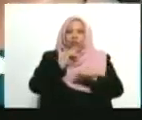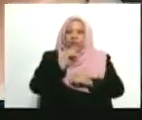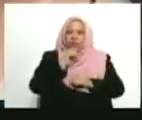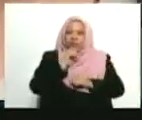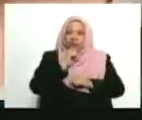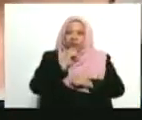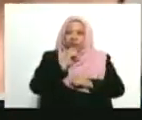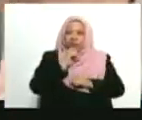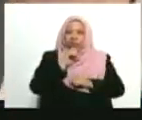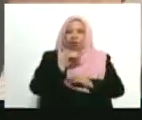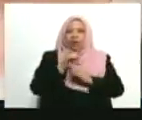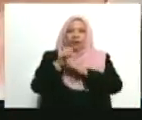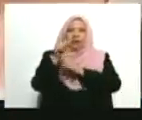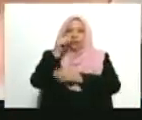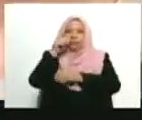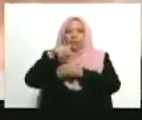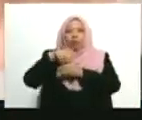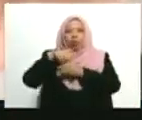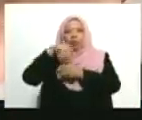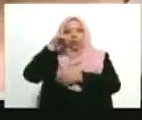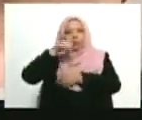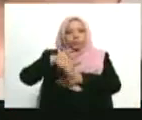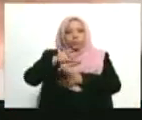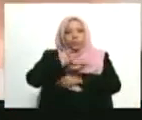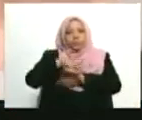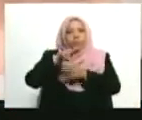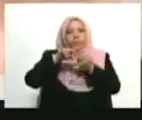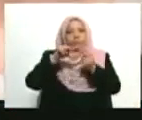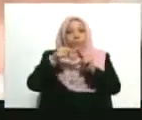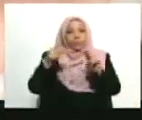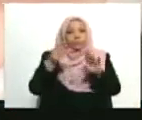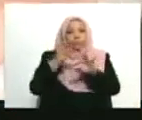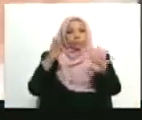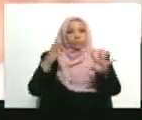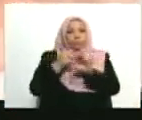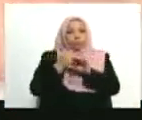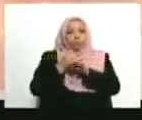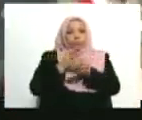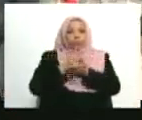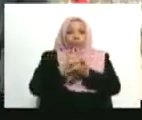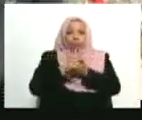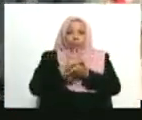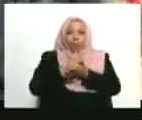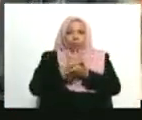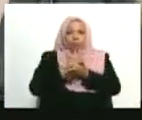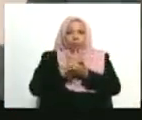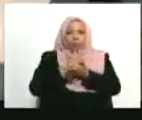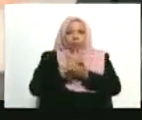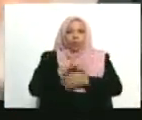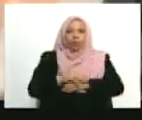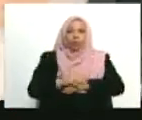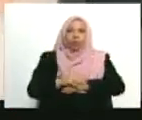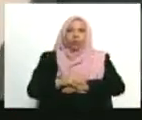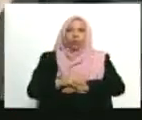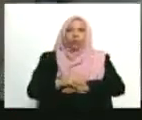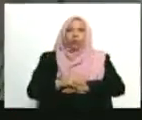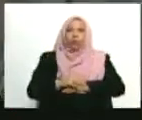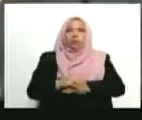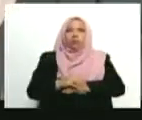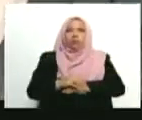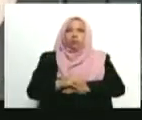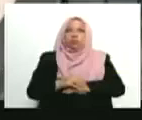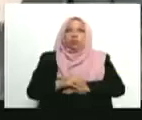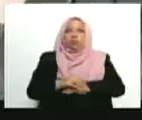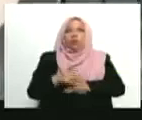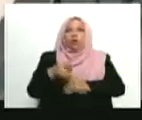de las urnas, del voto popular y en paz. Así que creemos que, bueno, Salvador Allende